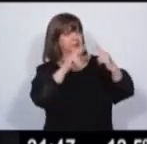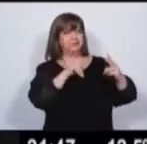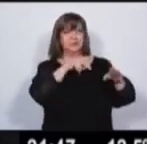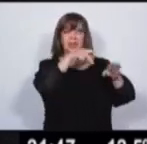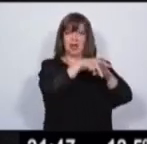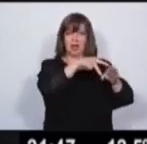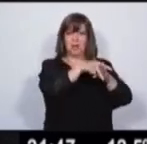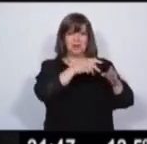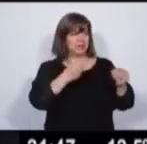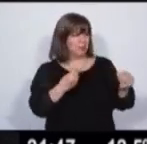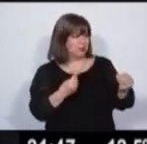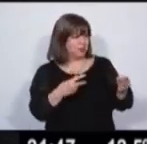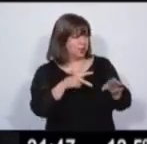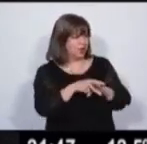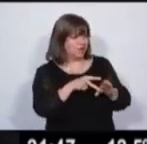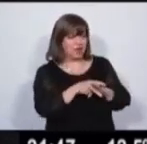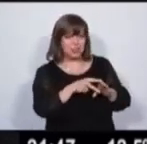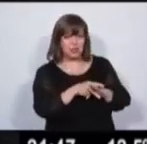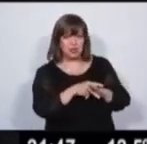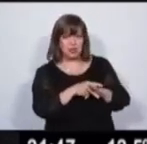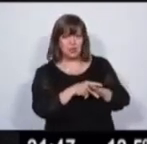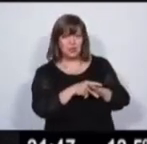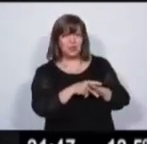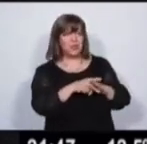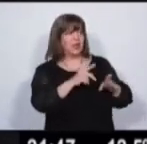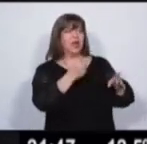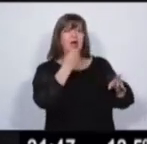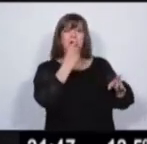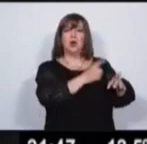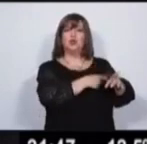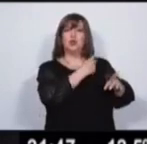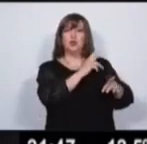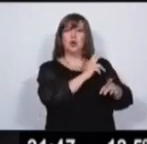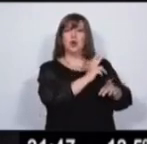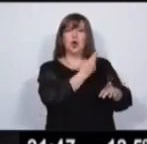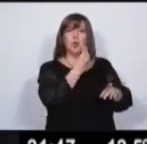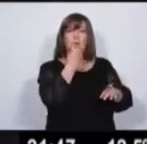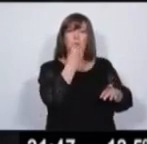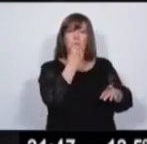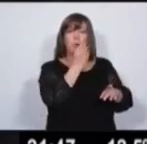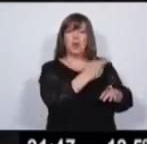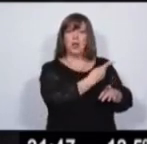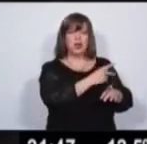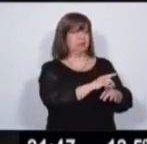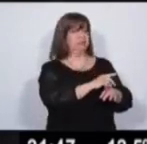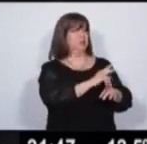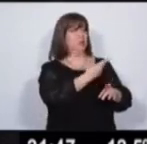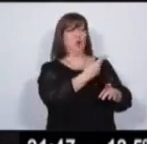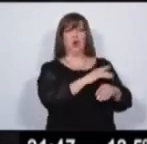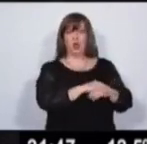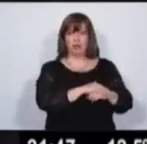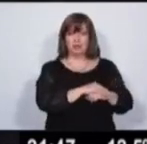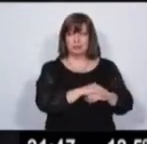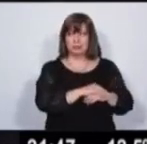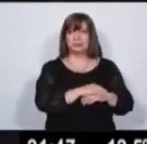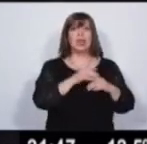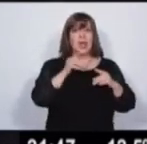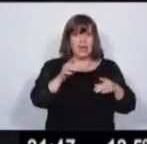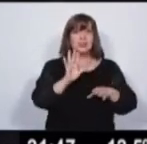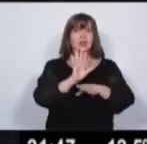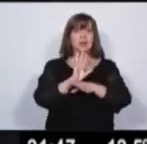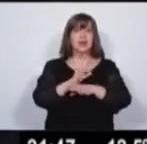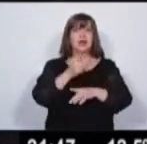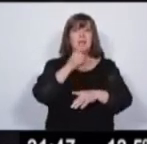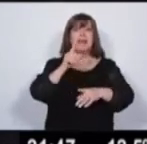muy triste el caballo vos sabés que cuando se acostumbró a no comer se murió eso nos pasa en Mendoza nos